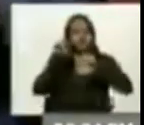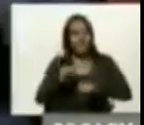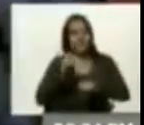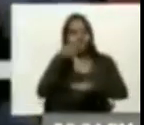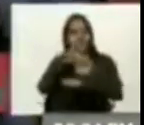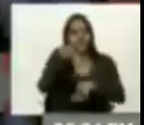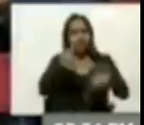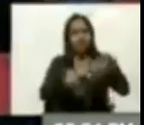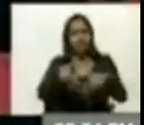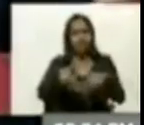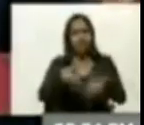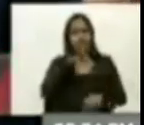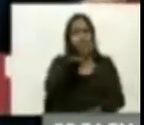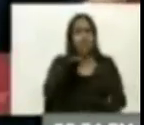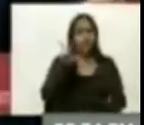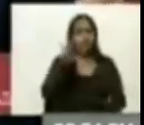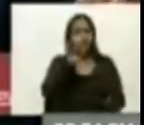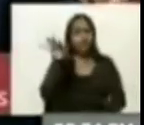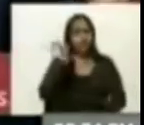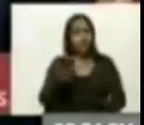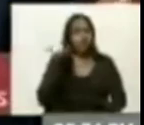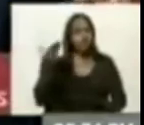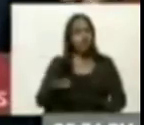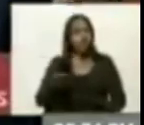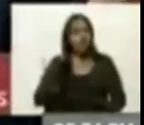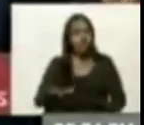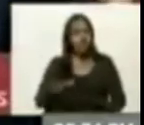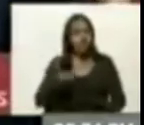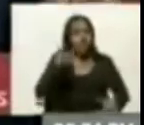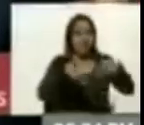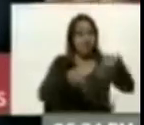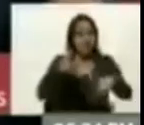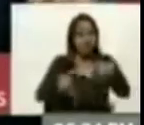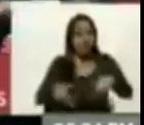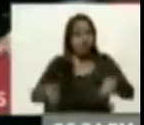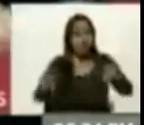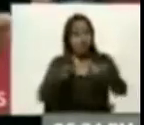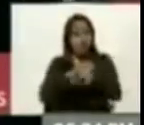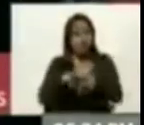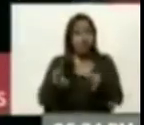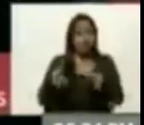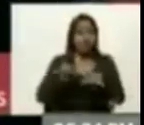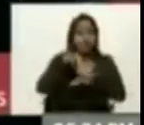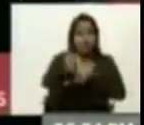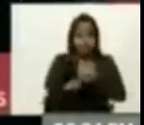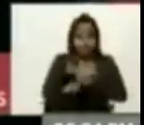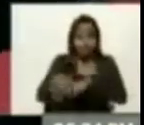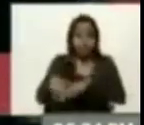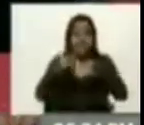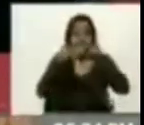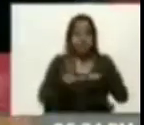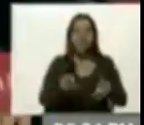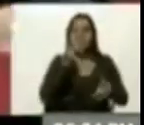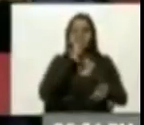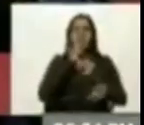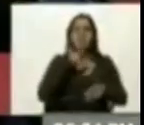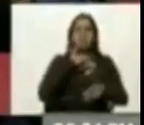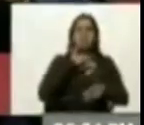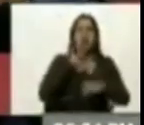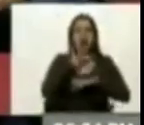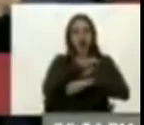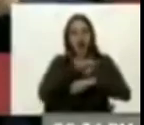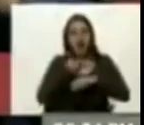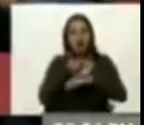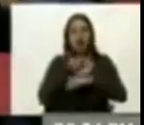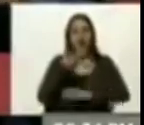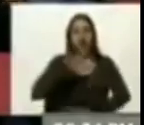porcentaje importante para unas elecciones de este signo, para unas elecciones regionales, donde se elegirán gobernadores y alcaldes. Una